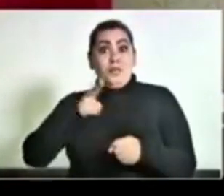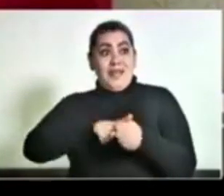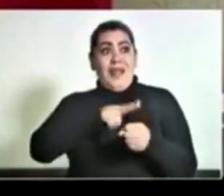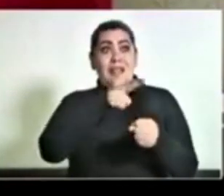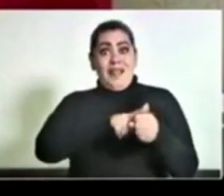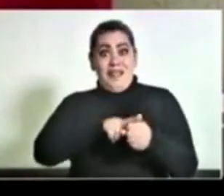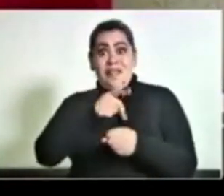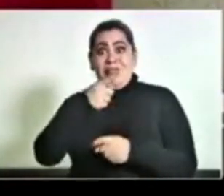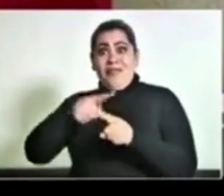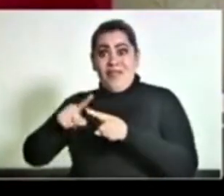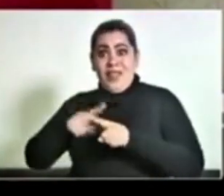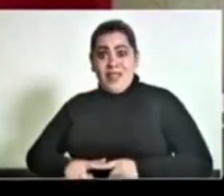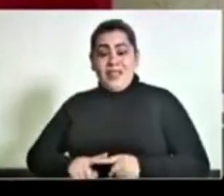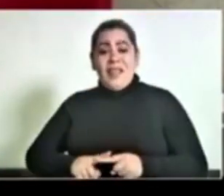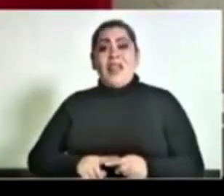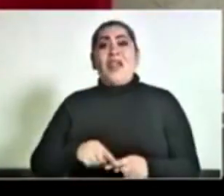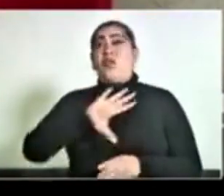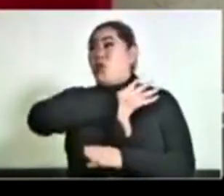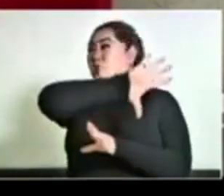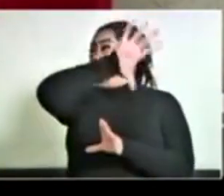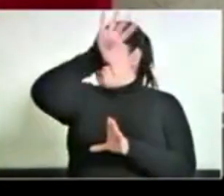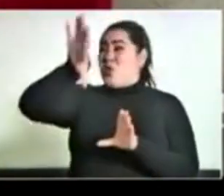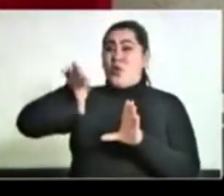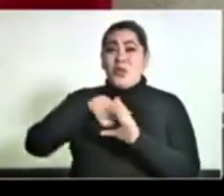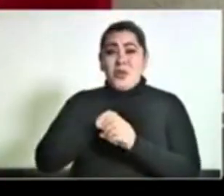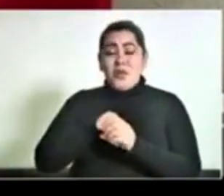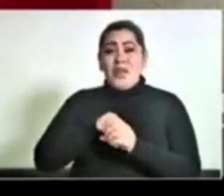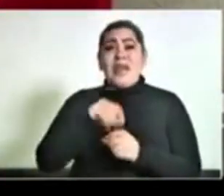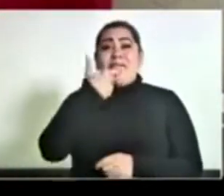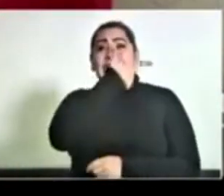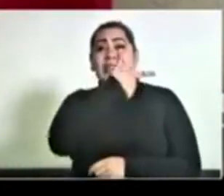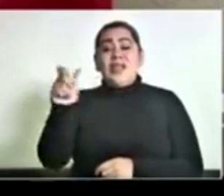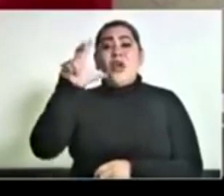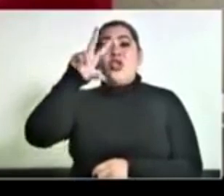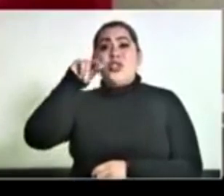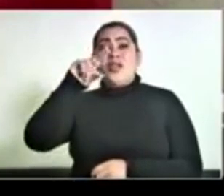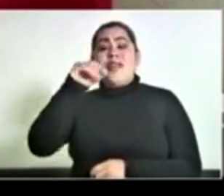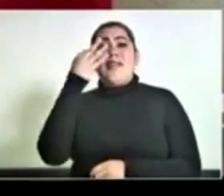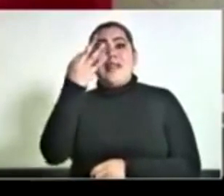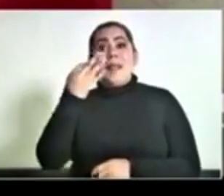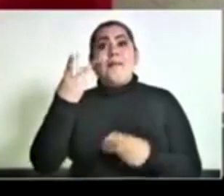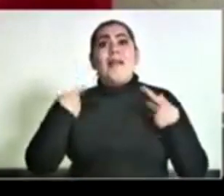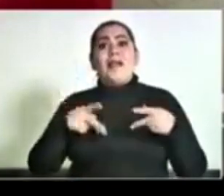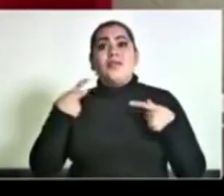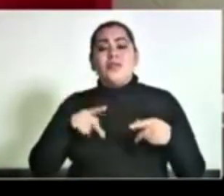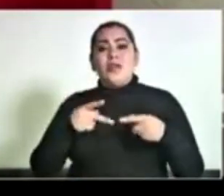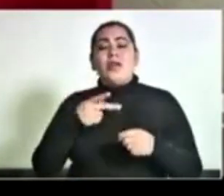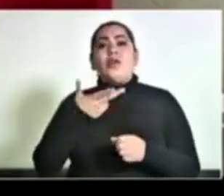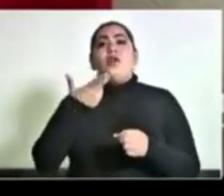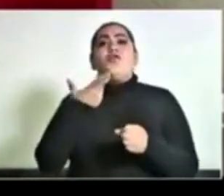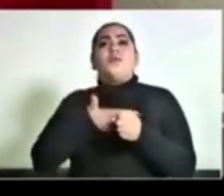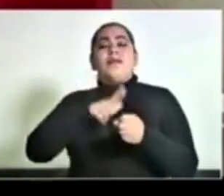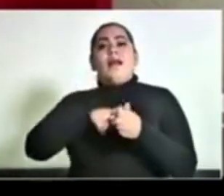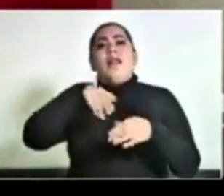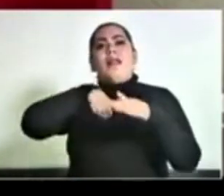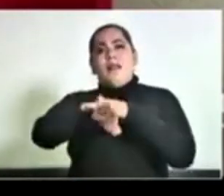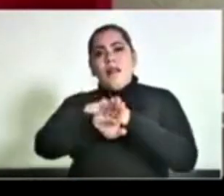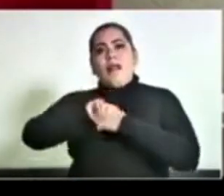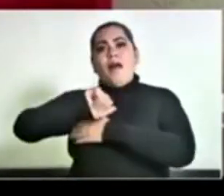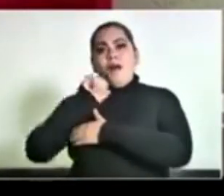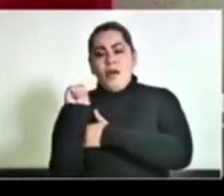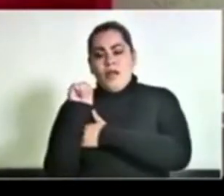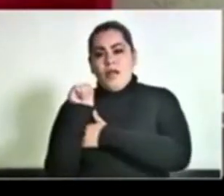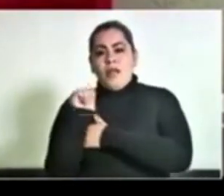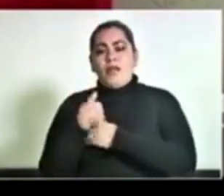hospitalización, tenemos en todo el sector 783 pacientes internados